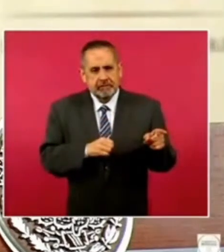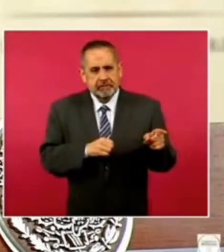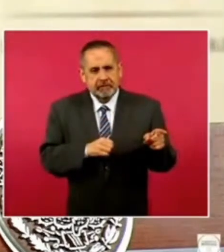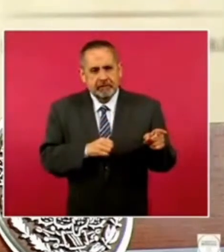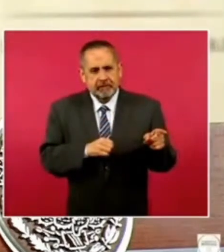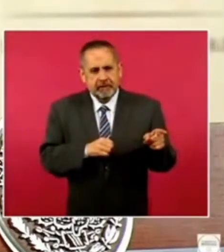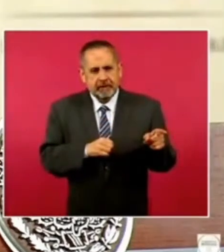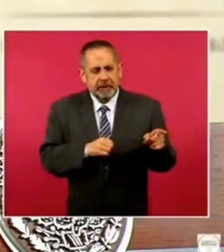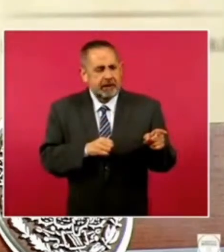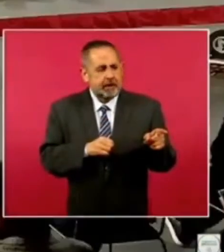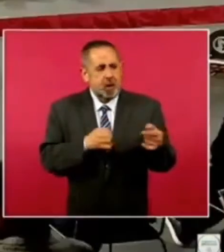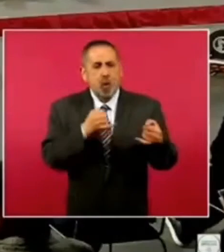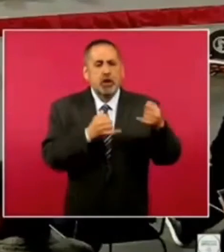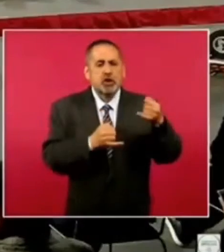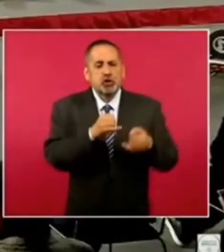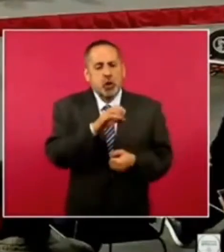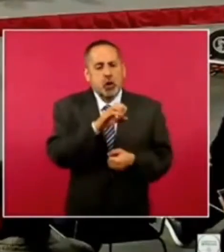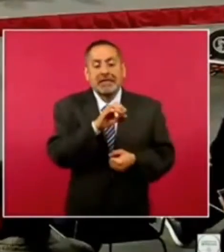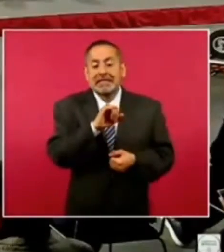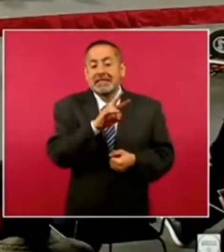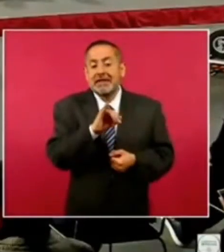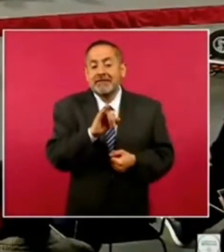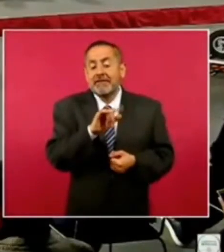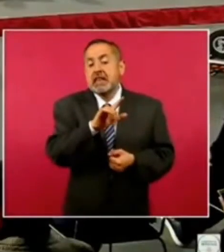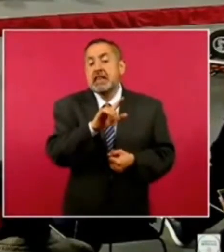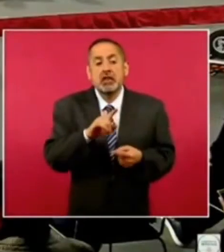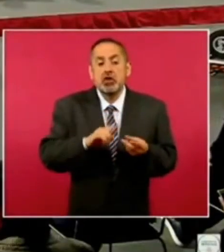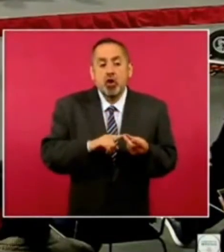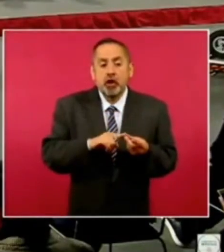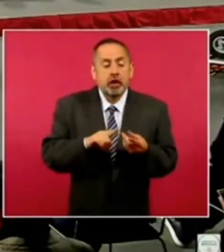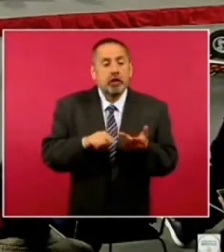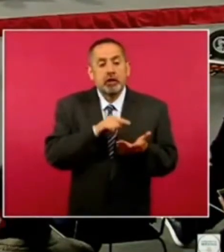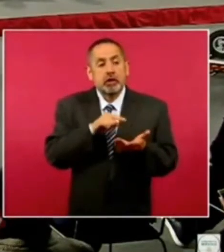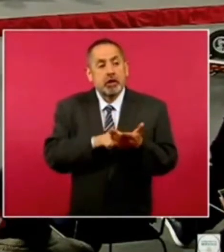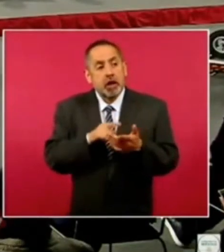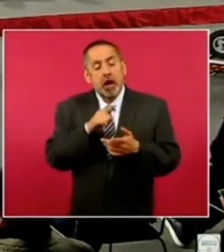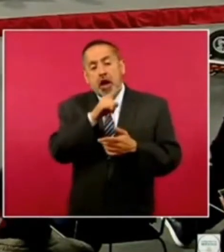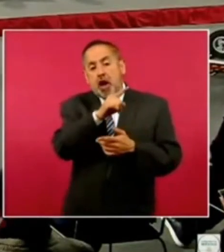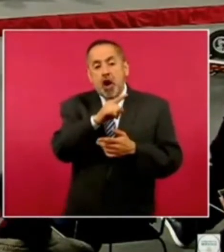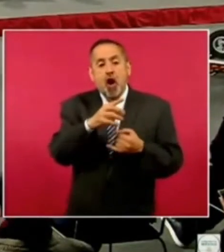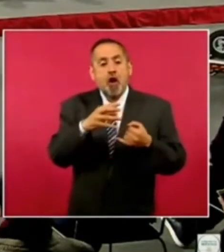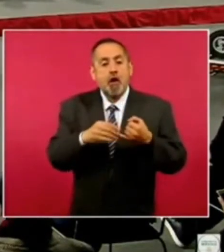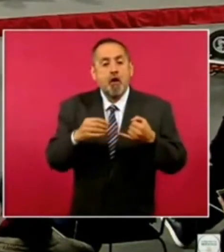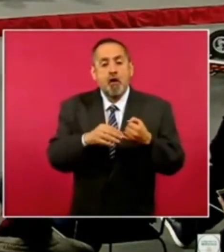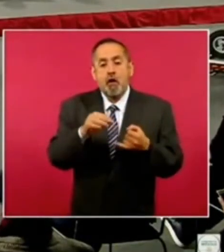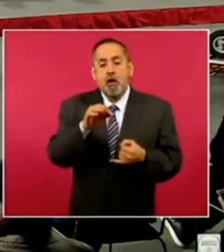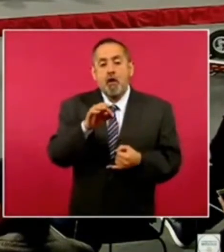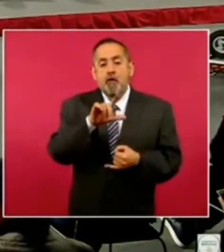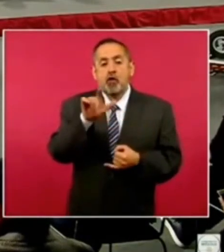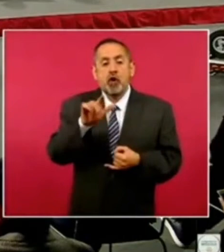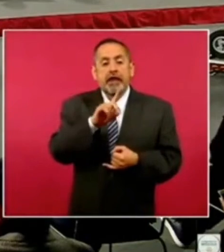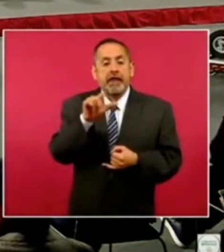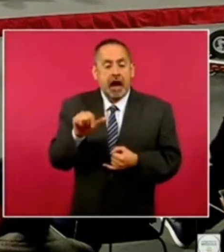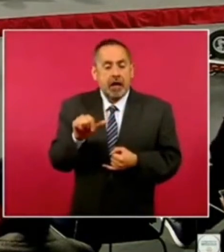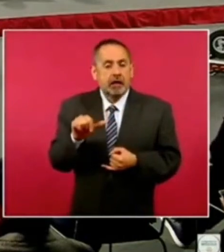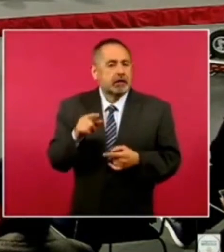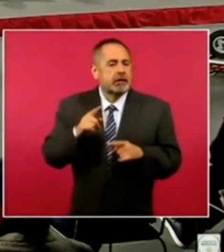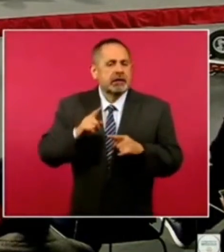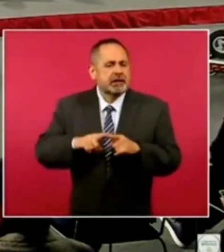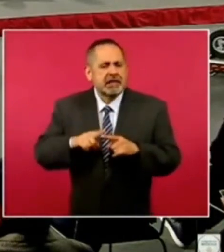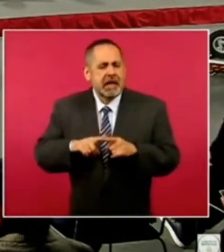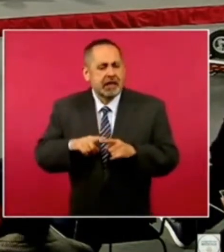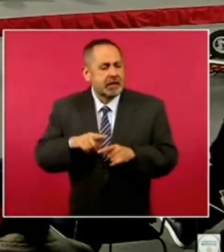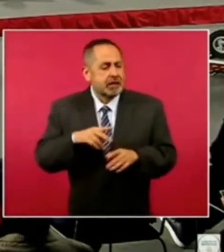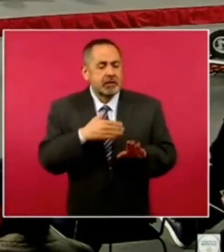de carácter civil en el estado de Florida en contra